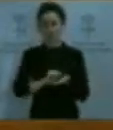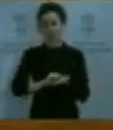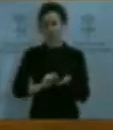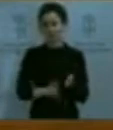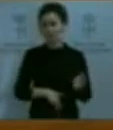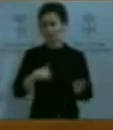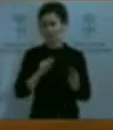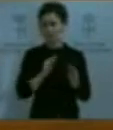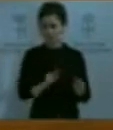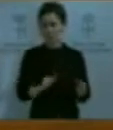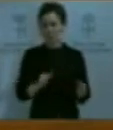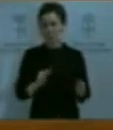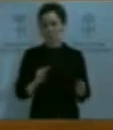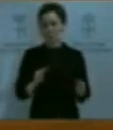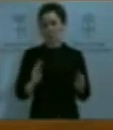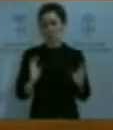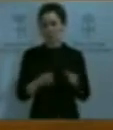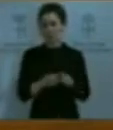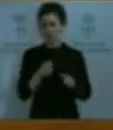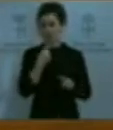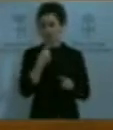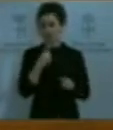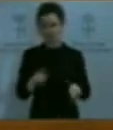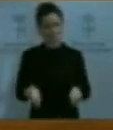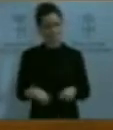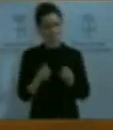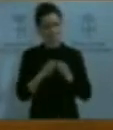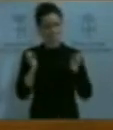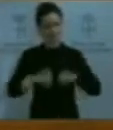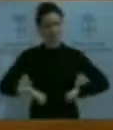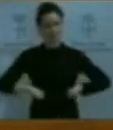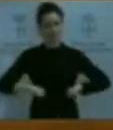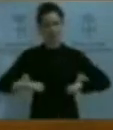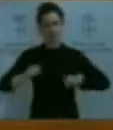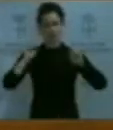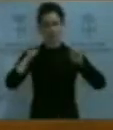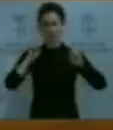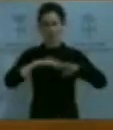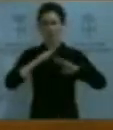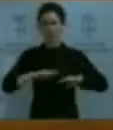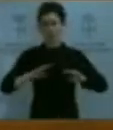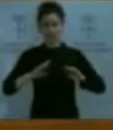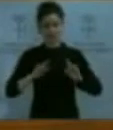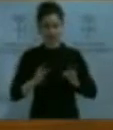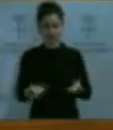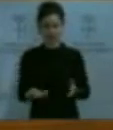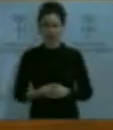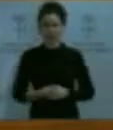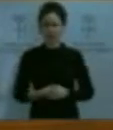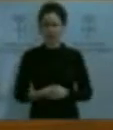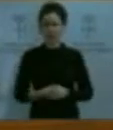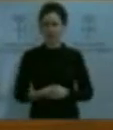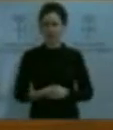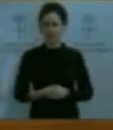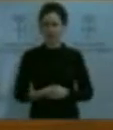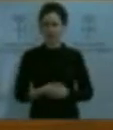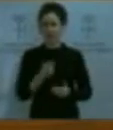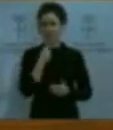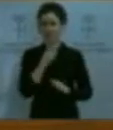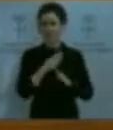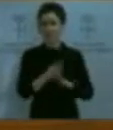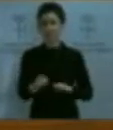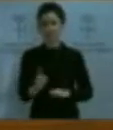partidistas, políticos y cansinos. Se cae. Si usted dice que es insuficiente la financiación, lo primero que